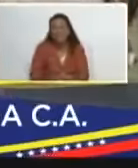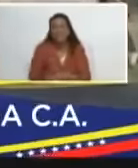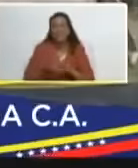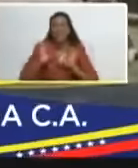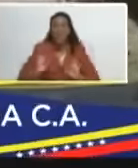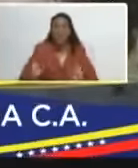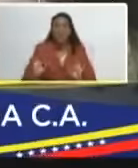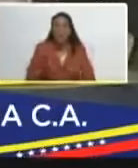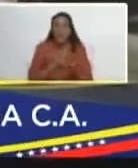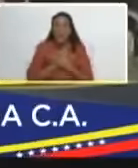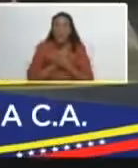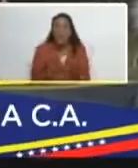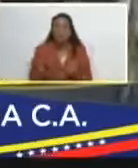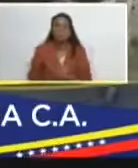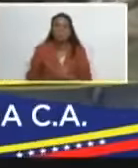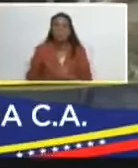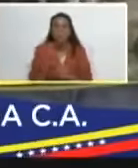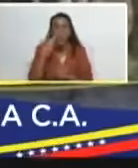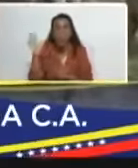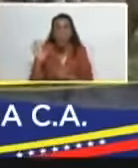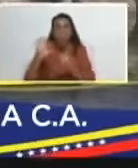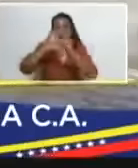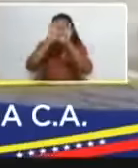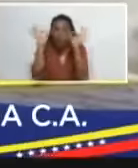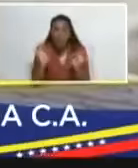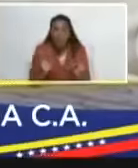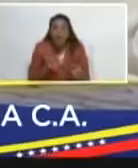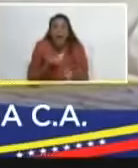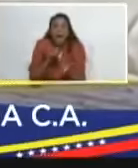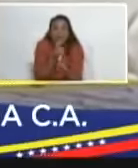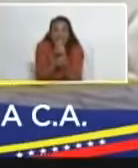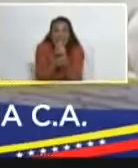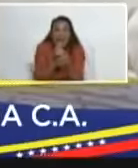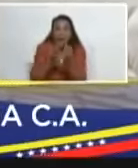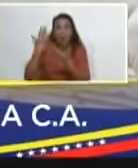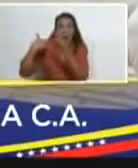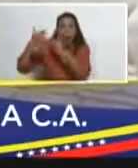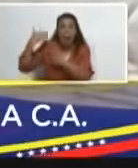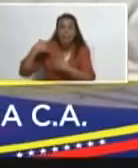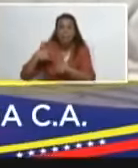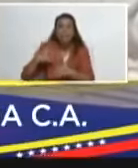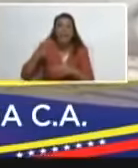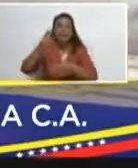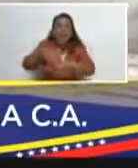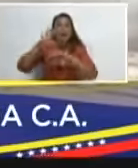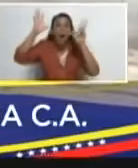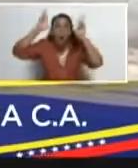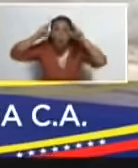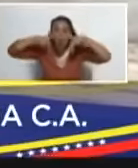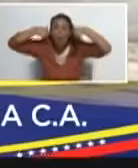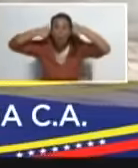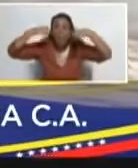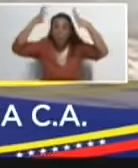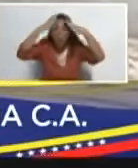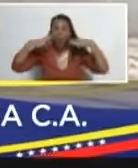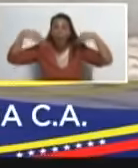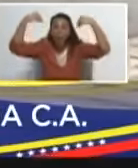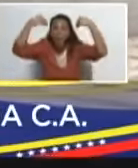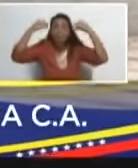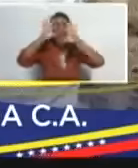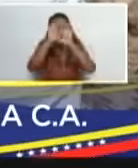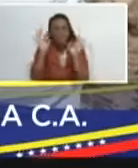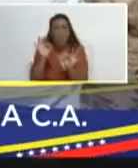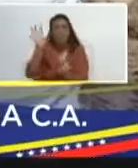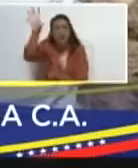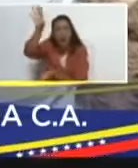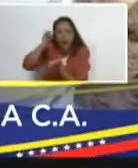de negocio en conjunto con una estructura de inversión desde las Antillas Holandesas anclado aquí a la agropecuaria, para buscar la forma de